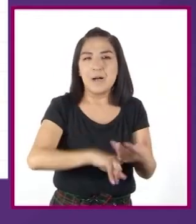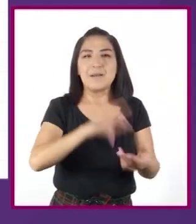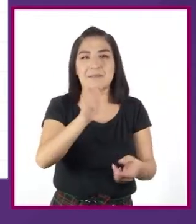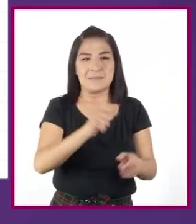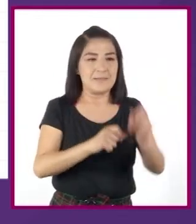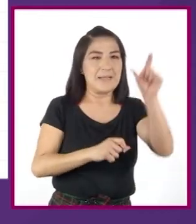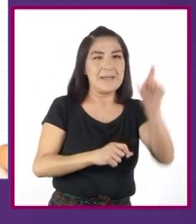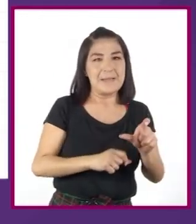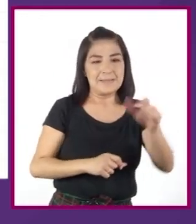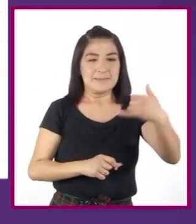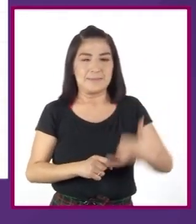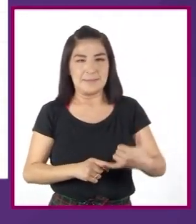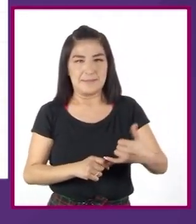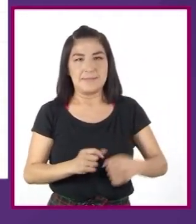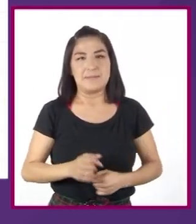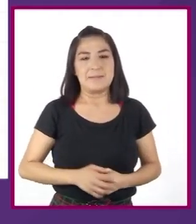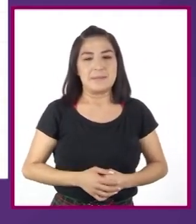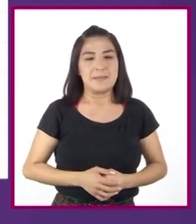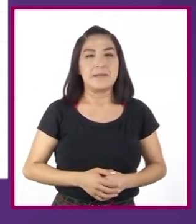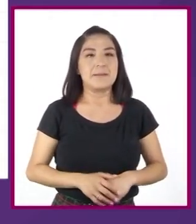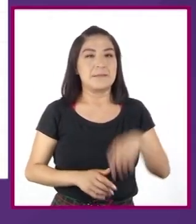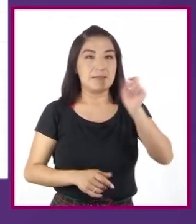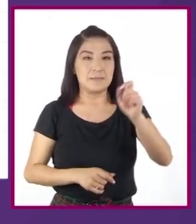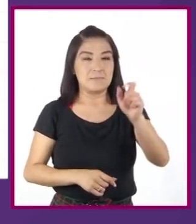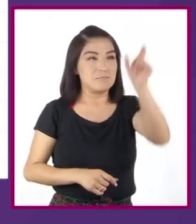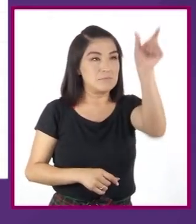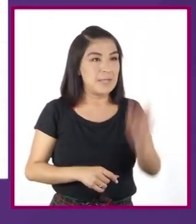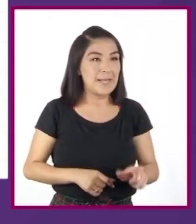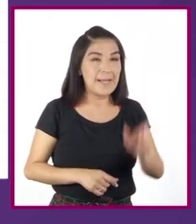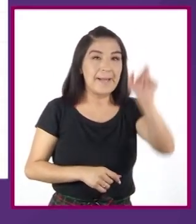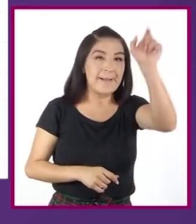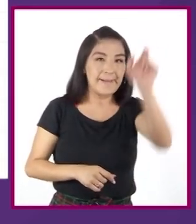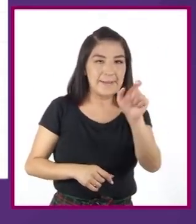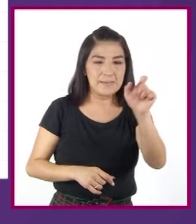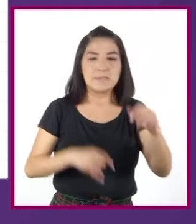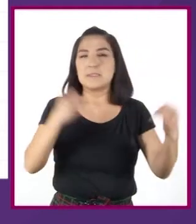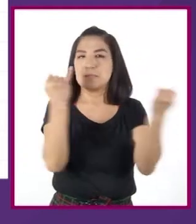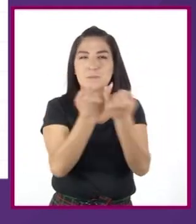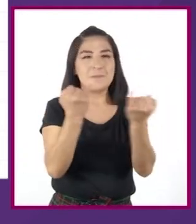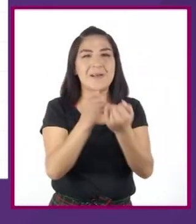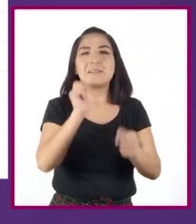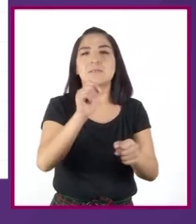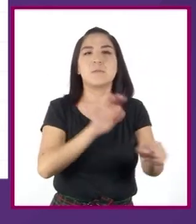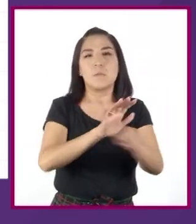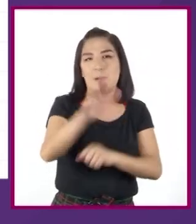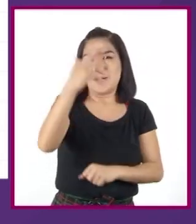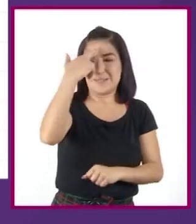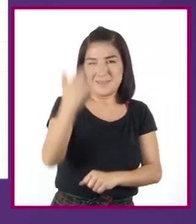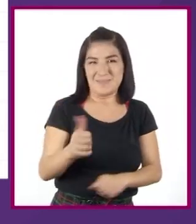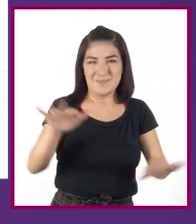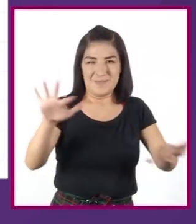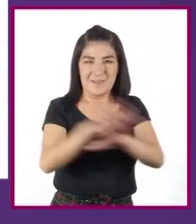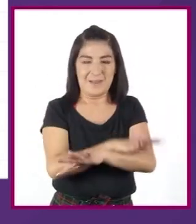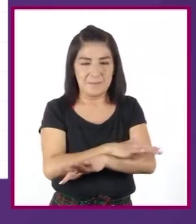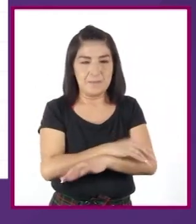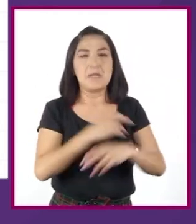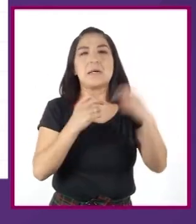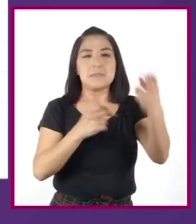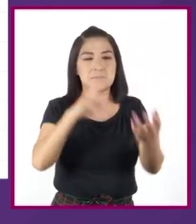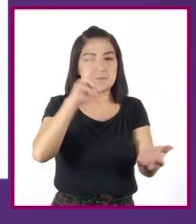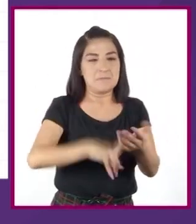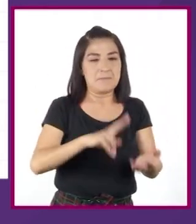x y y. La columna de las x, al igual que en el cálculo de la razón de cambio, corresponde a los